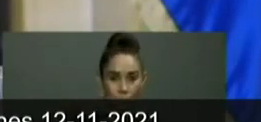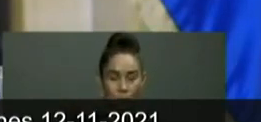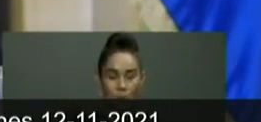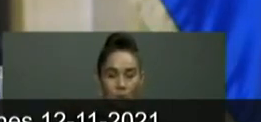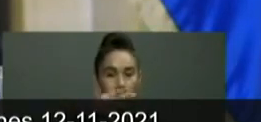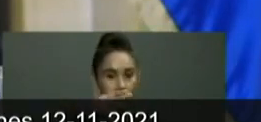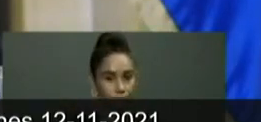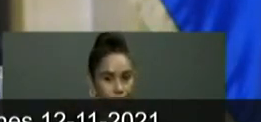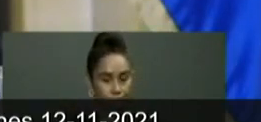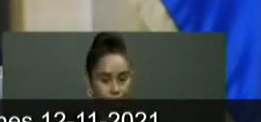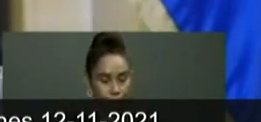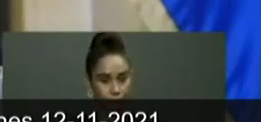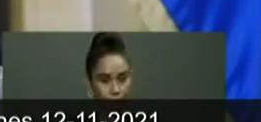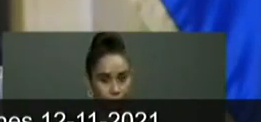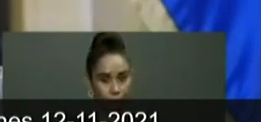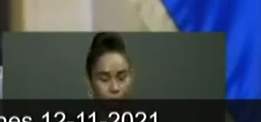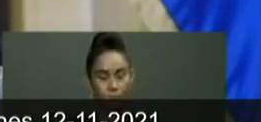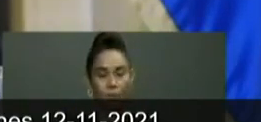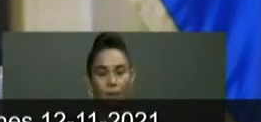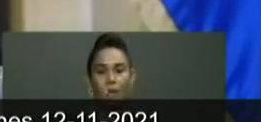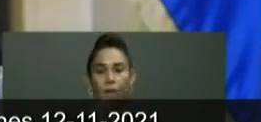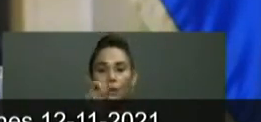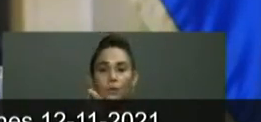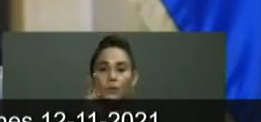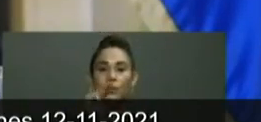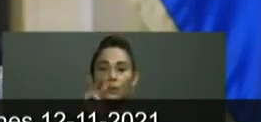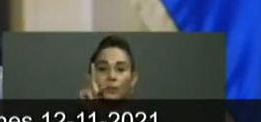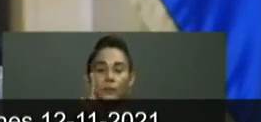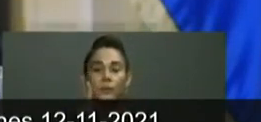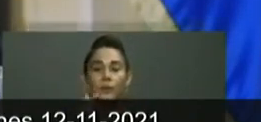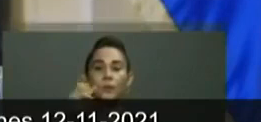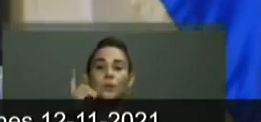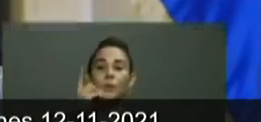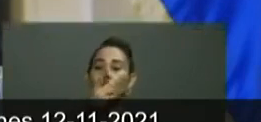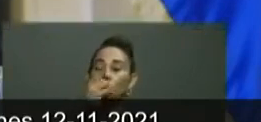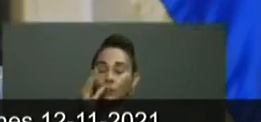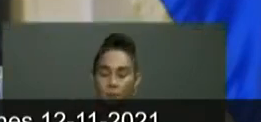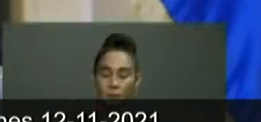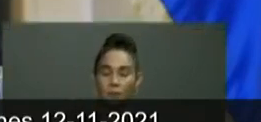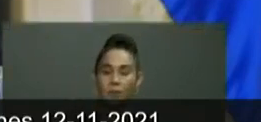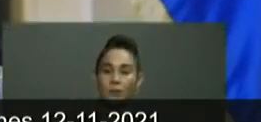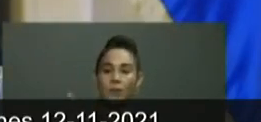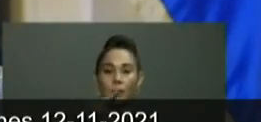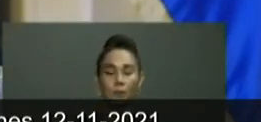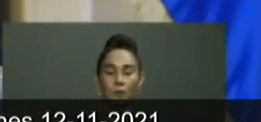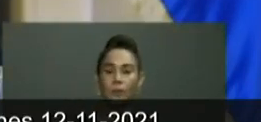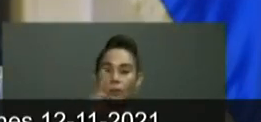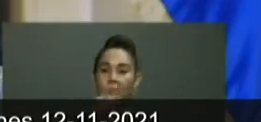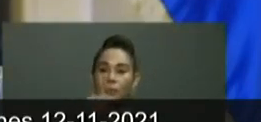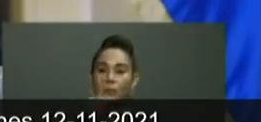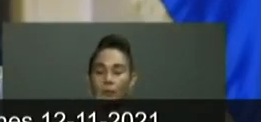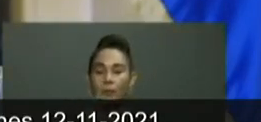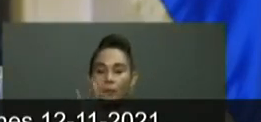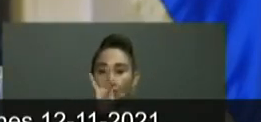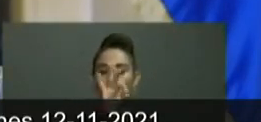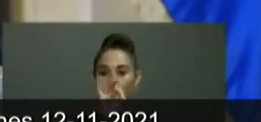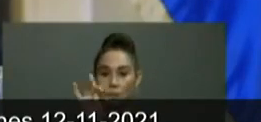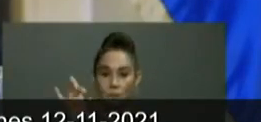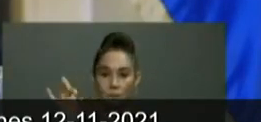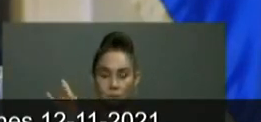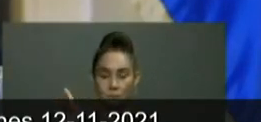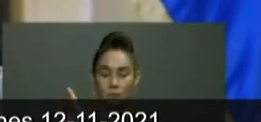embarazadas haitianas y 221 de dominicanas. En el 2021,